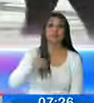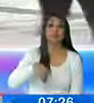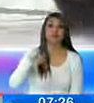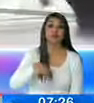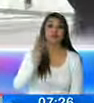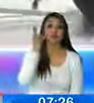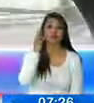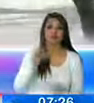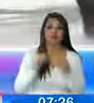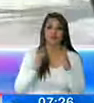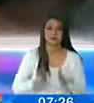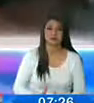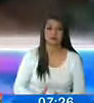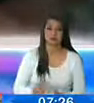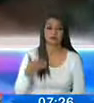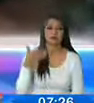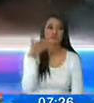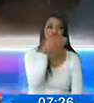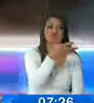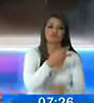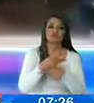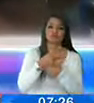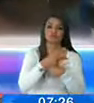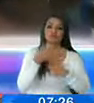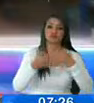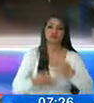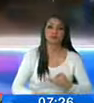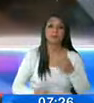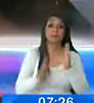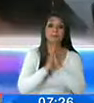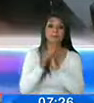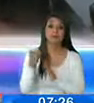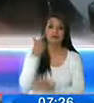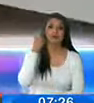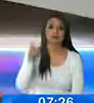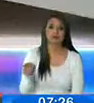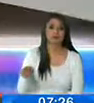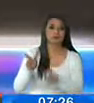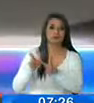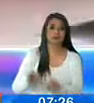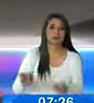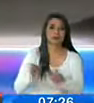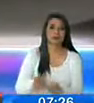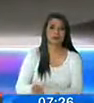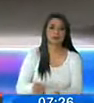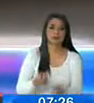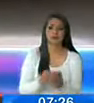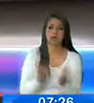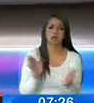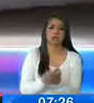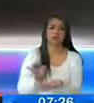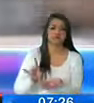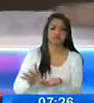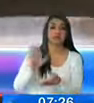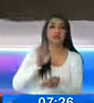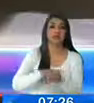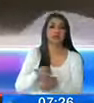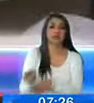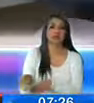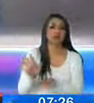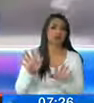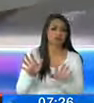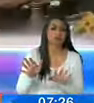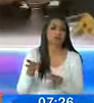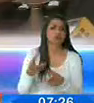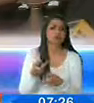acudió hasta el Consejo de la Judicatura para solicitar que se investigue a la fiscal y que se aplique la destitución por delito de negligencia